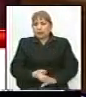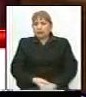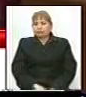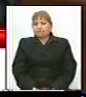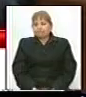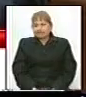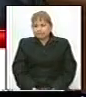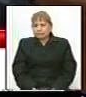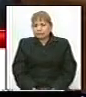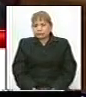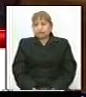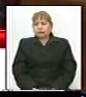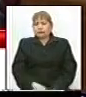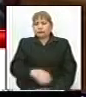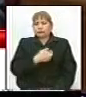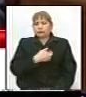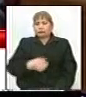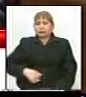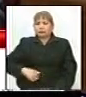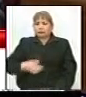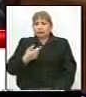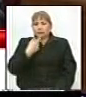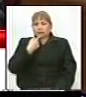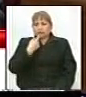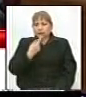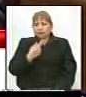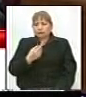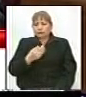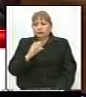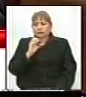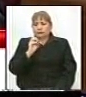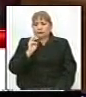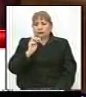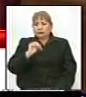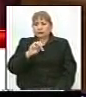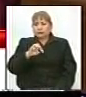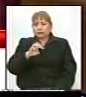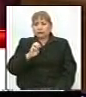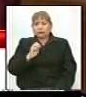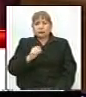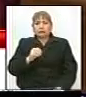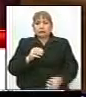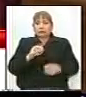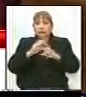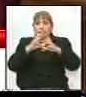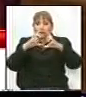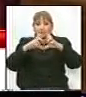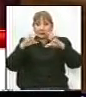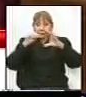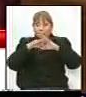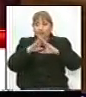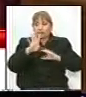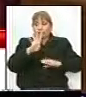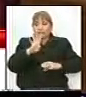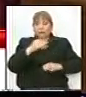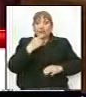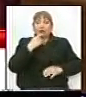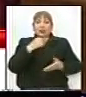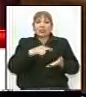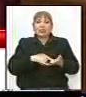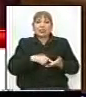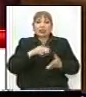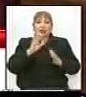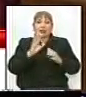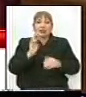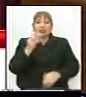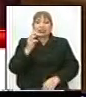pero lo quisiera hacer una pregunta al jefe de la OMPE. En la diapositiva número 4, donde menciona a